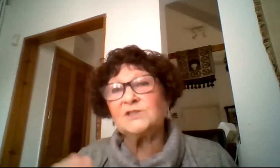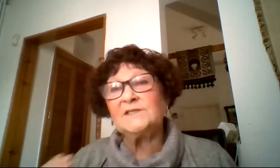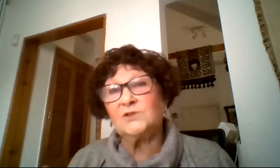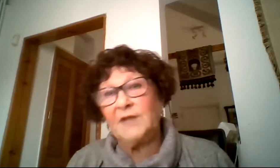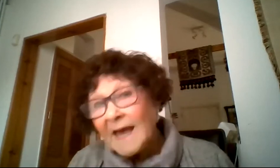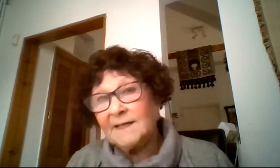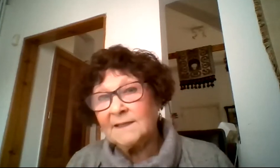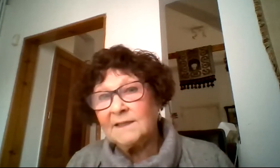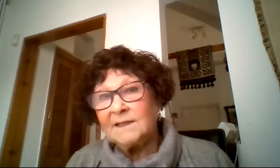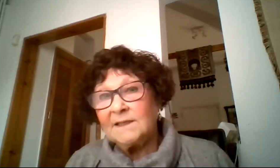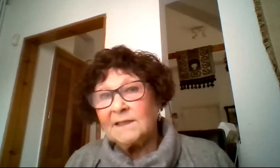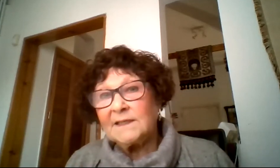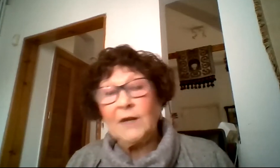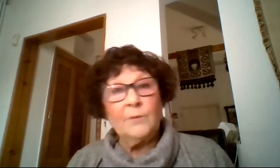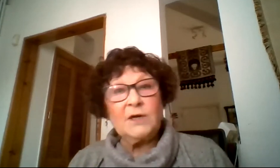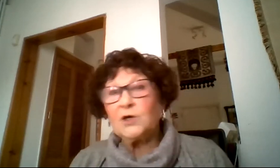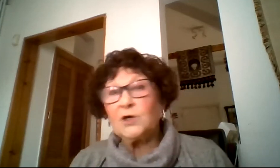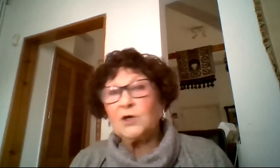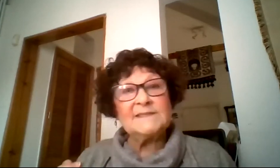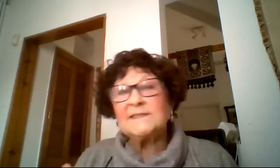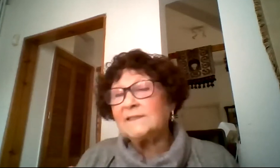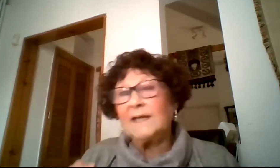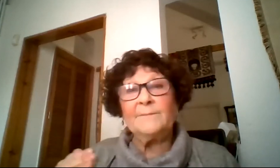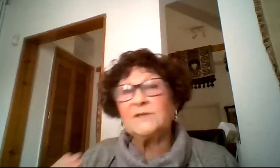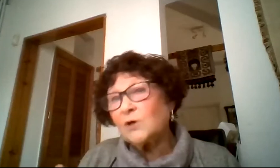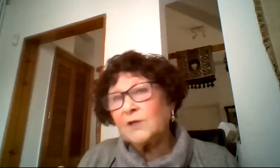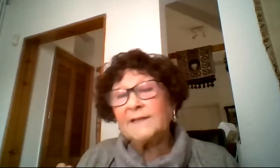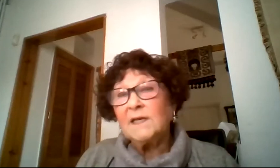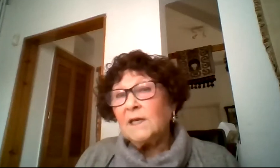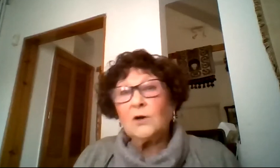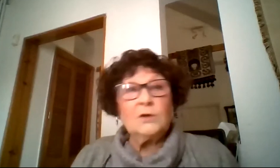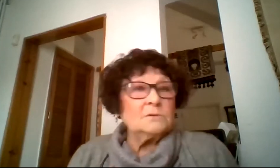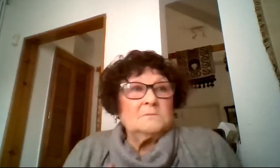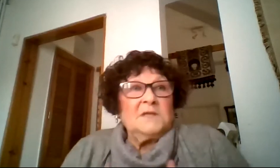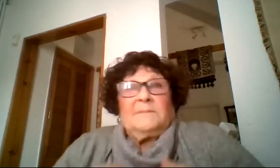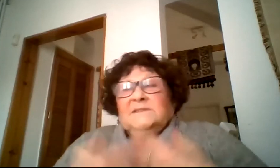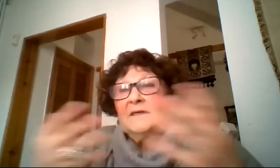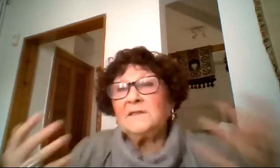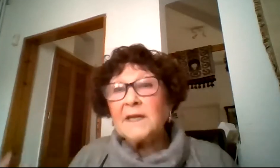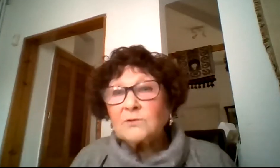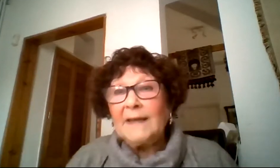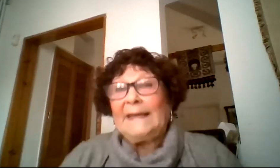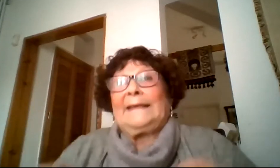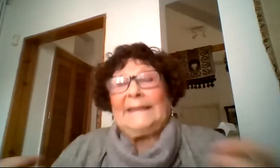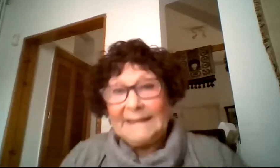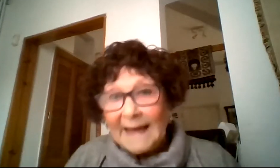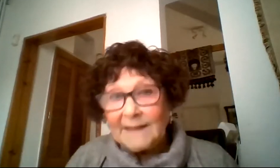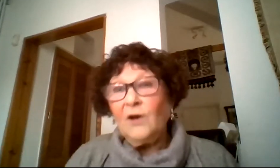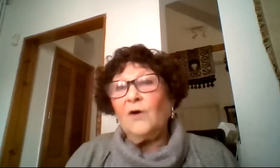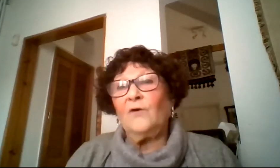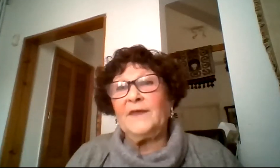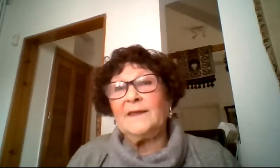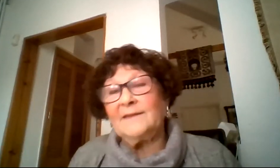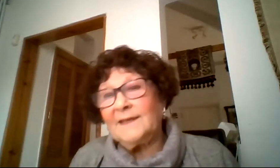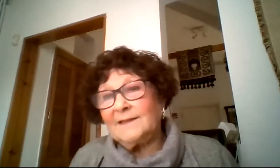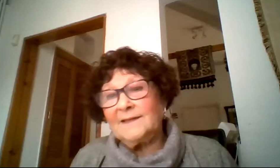transición sensorial, que a lo mejor no necesitan las personas con discapacidad intelectual en general